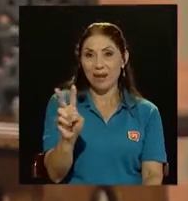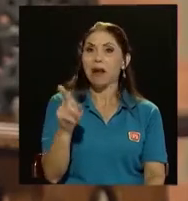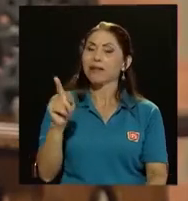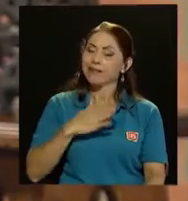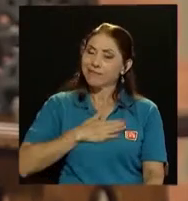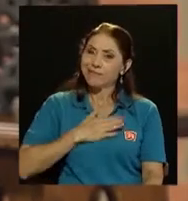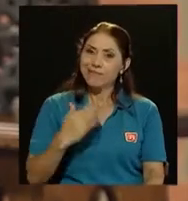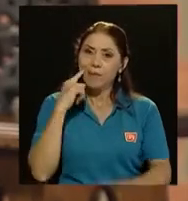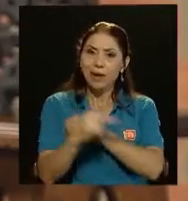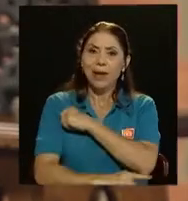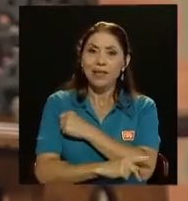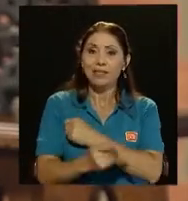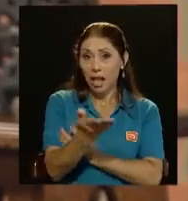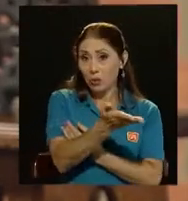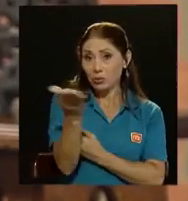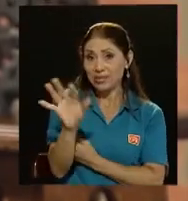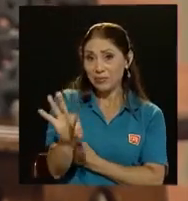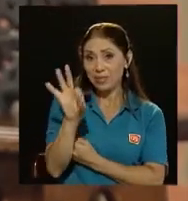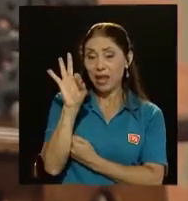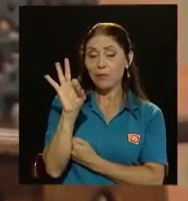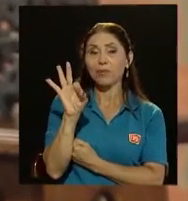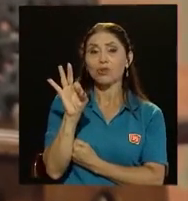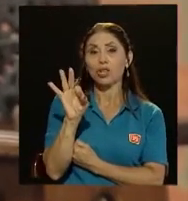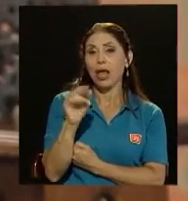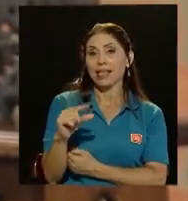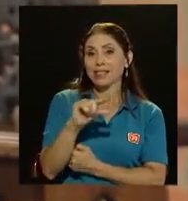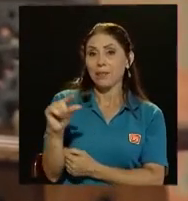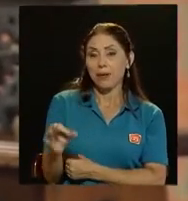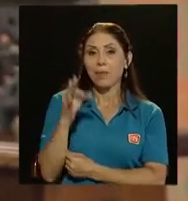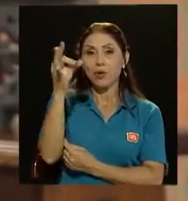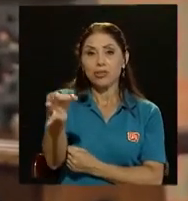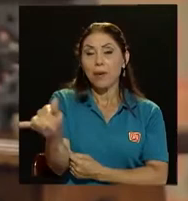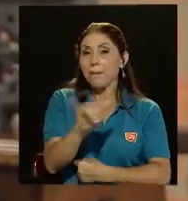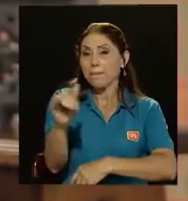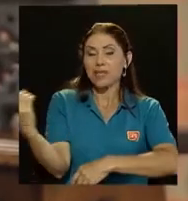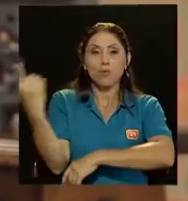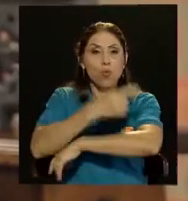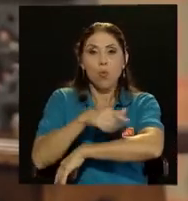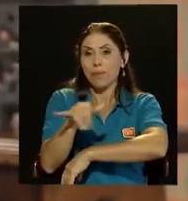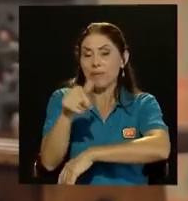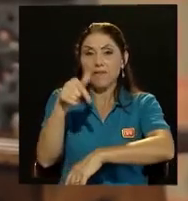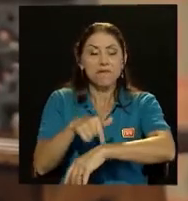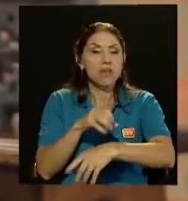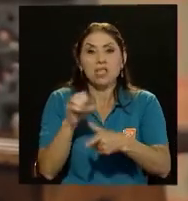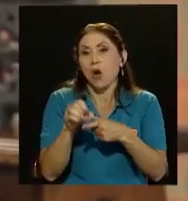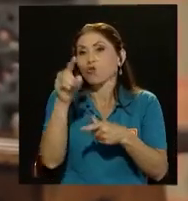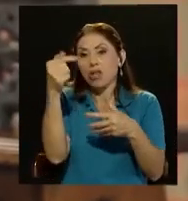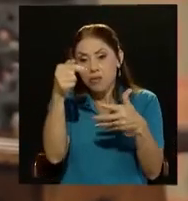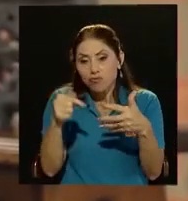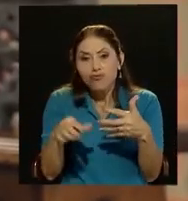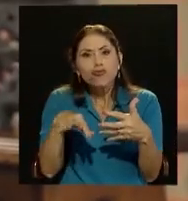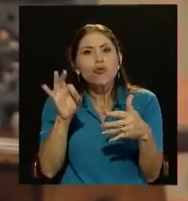amigos, los invitamos a que la próxima semana, en los mismos tiempos y circunstancias o en los que deseen, nos